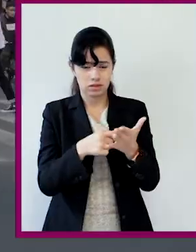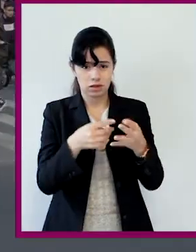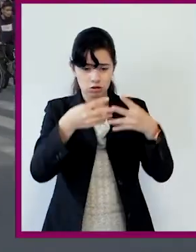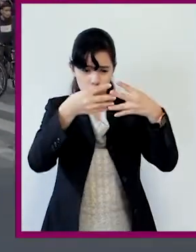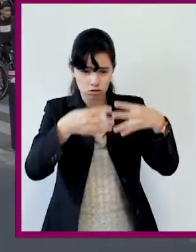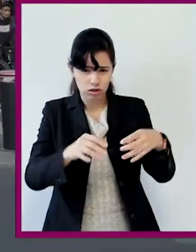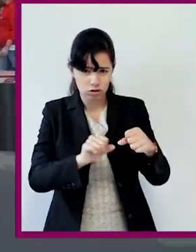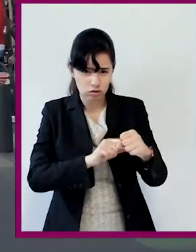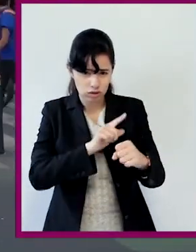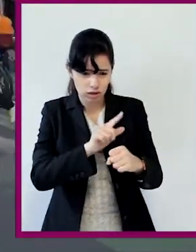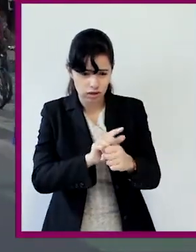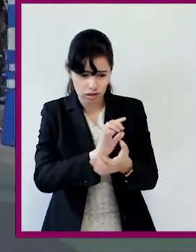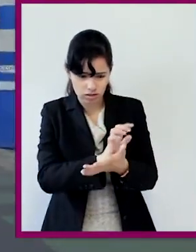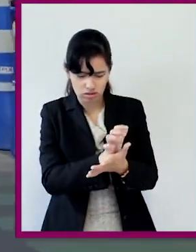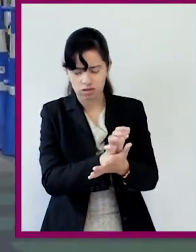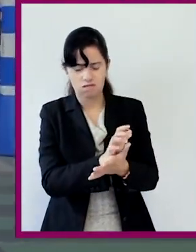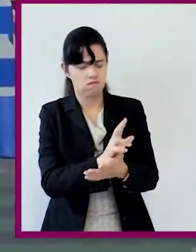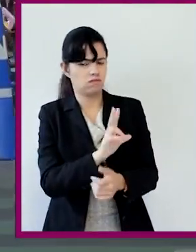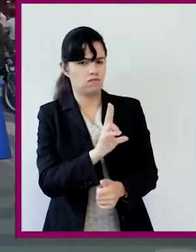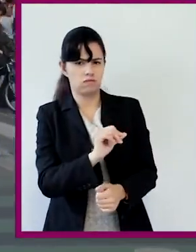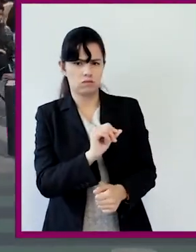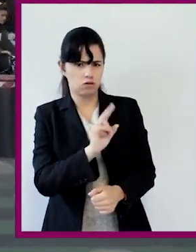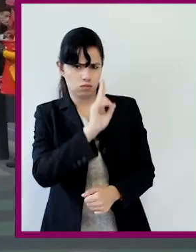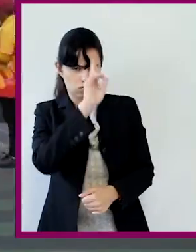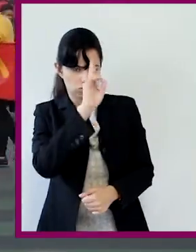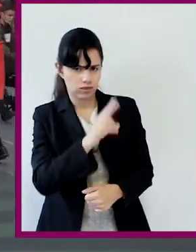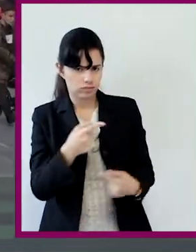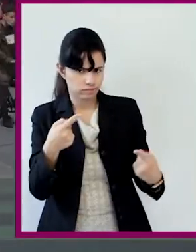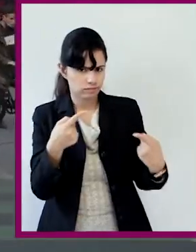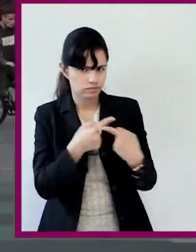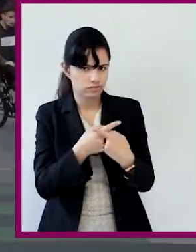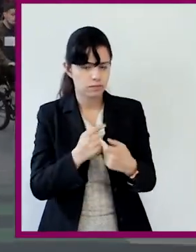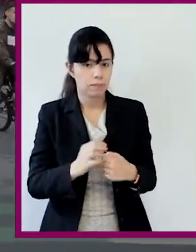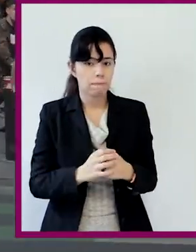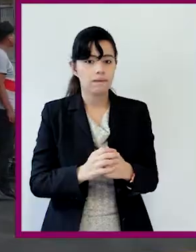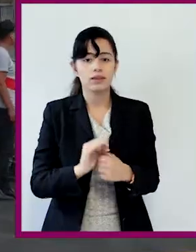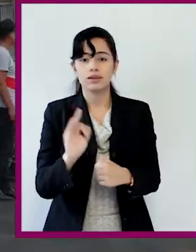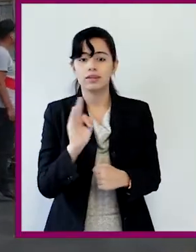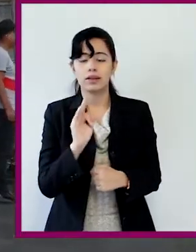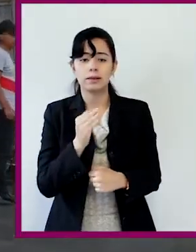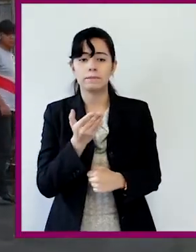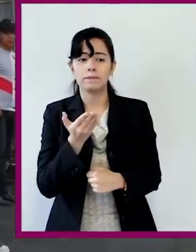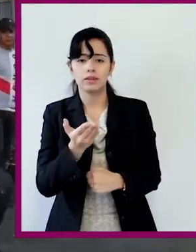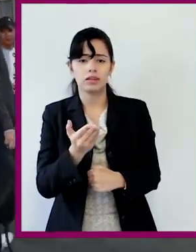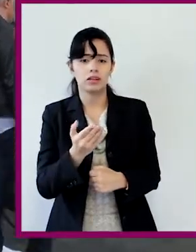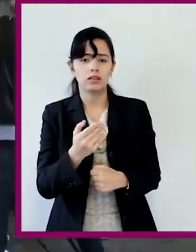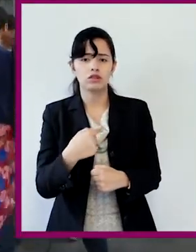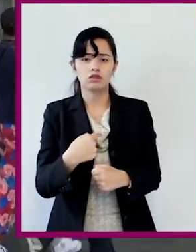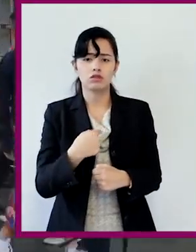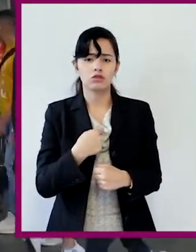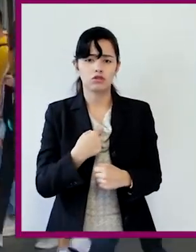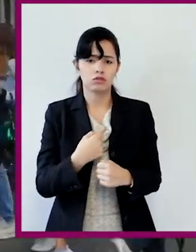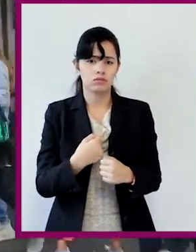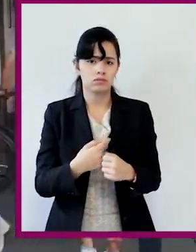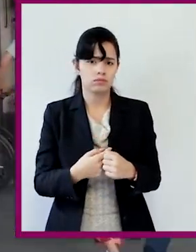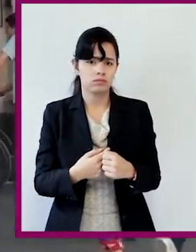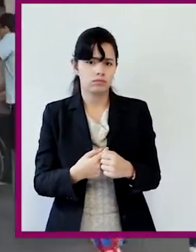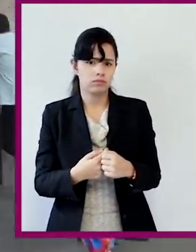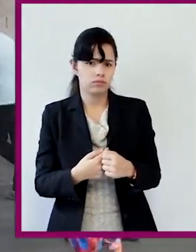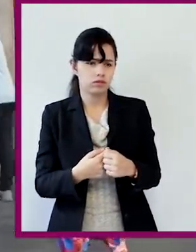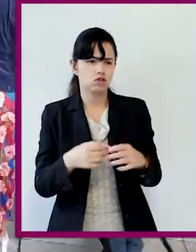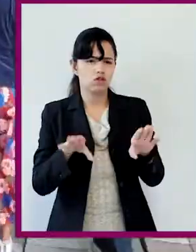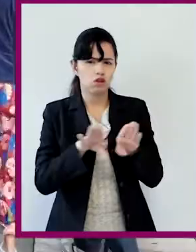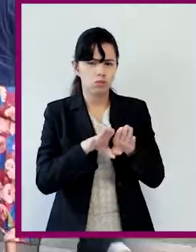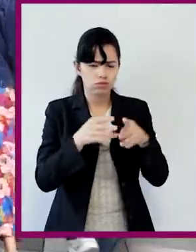de estructuras sociales discriminadoras. Si me piden una receta,